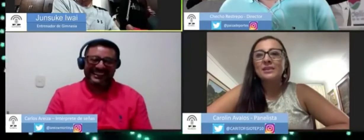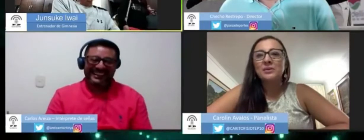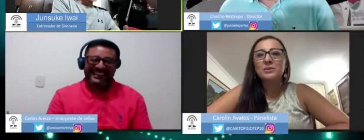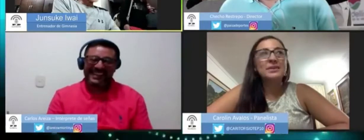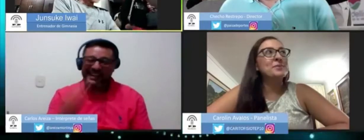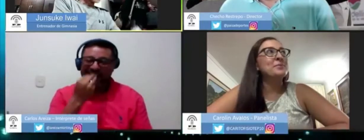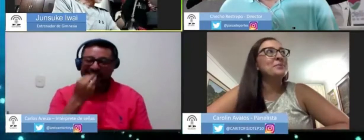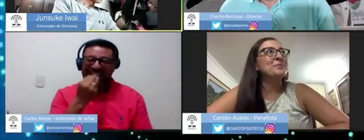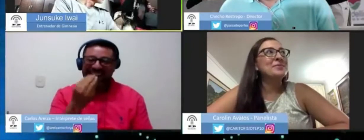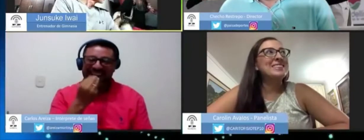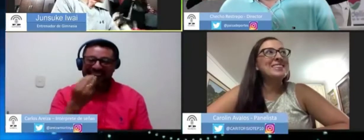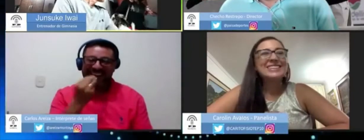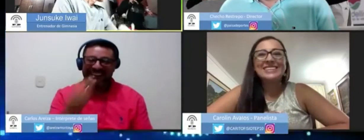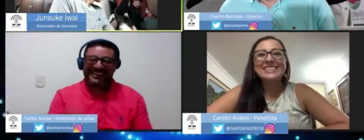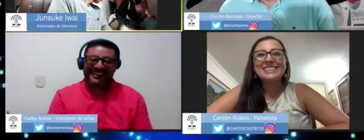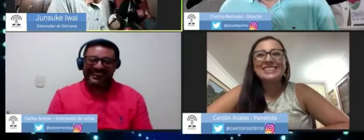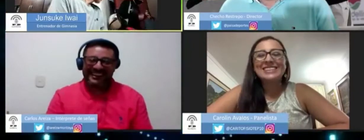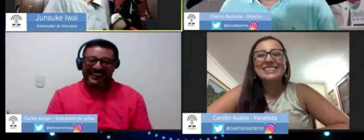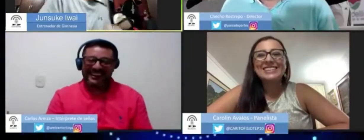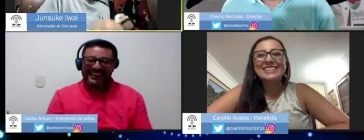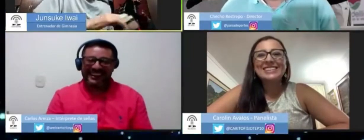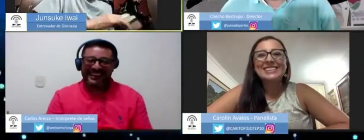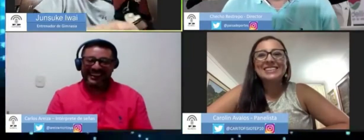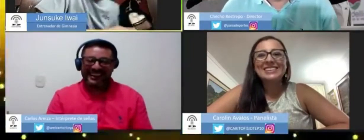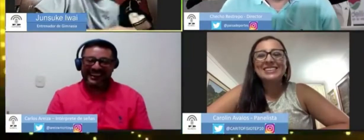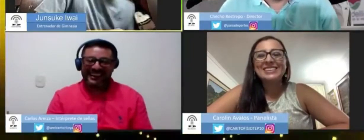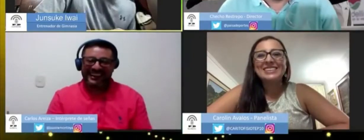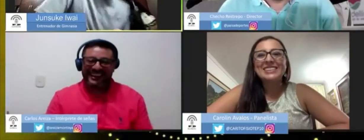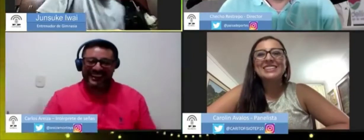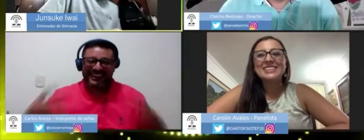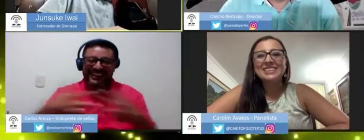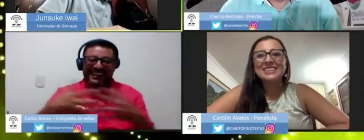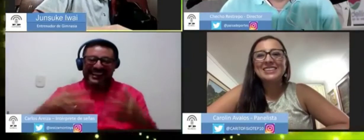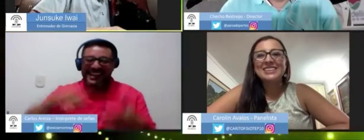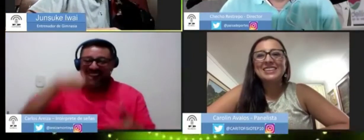La comida. Comida de mar.